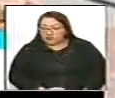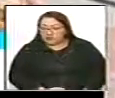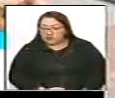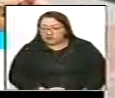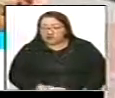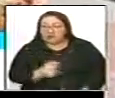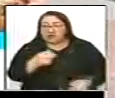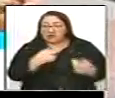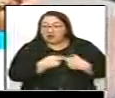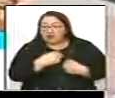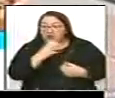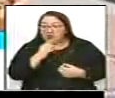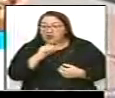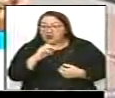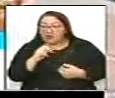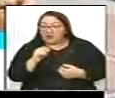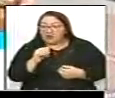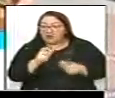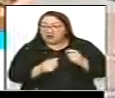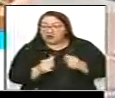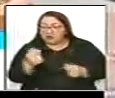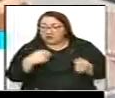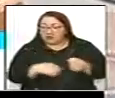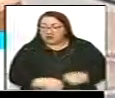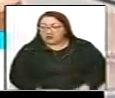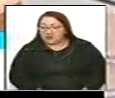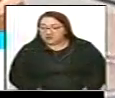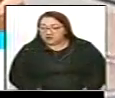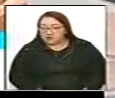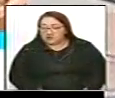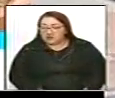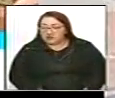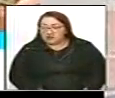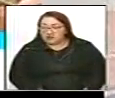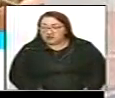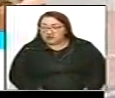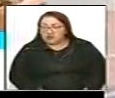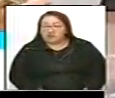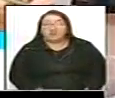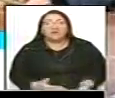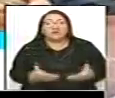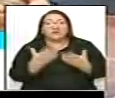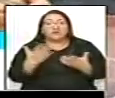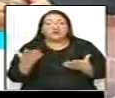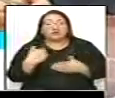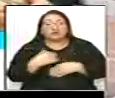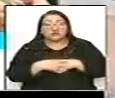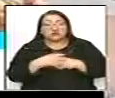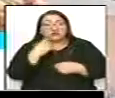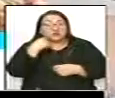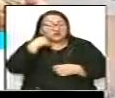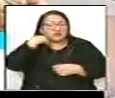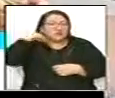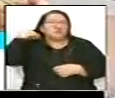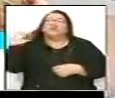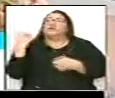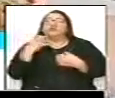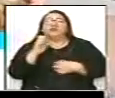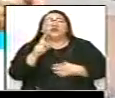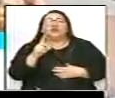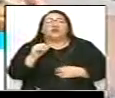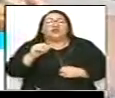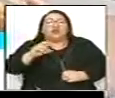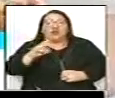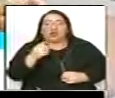señores representantes del COGMA y personas presentes en esta reunión, reciban el cordial saludo de el economista Eddie Cuéllar